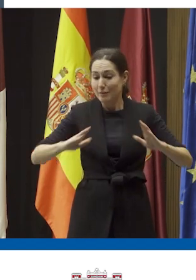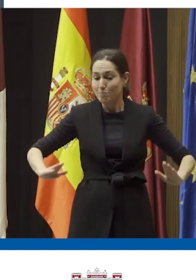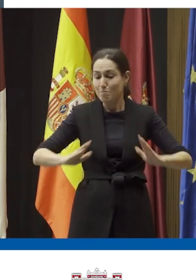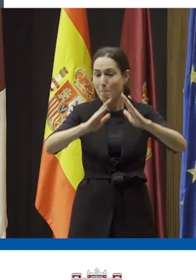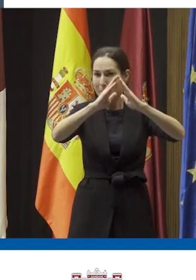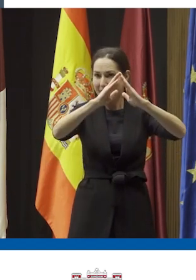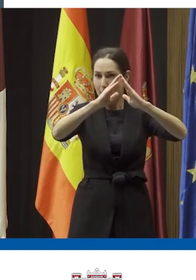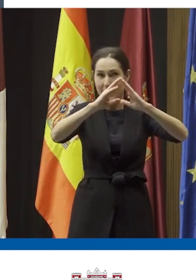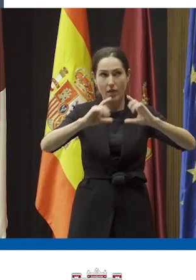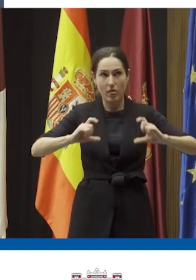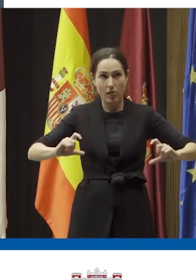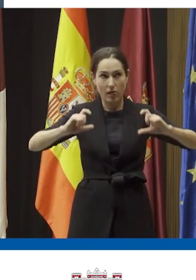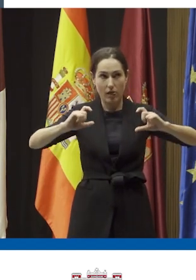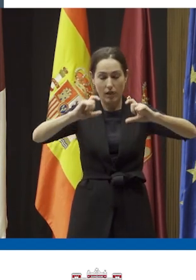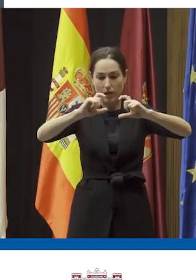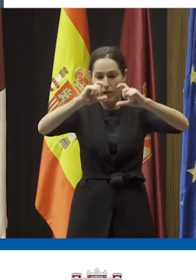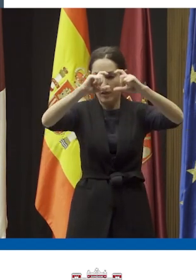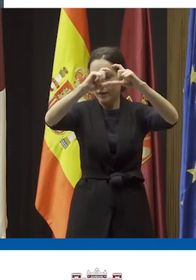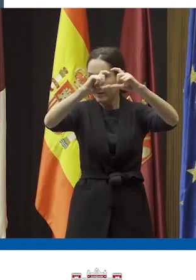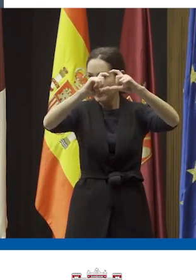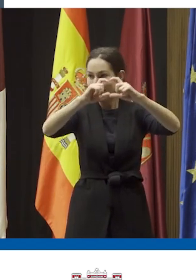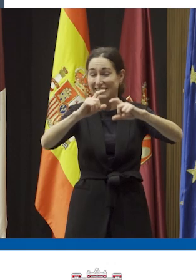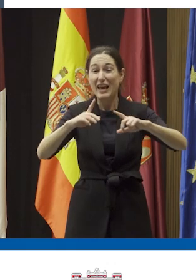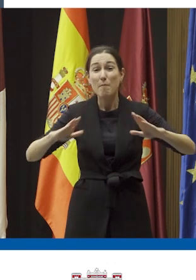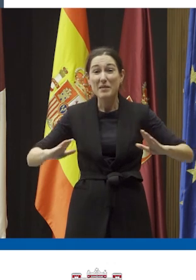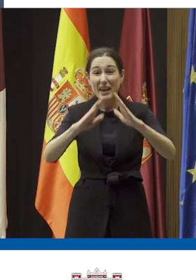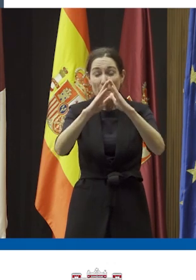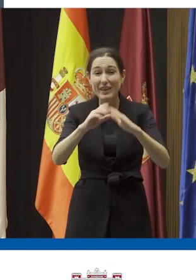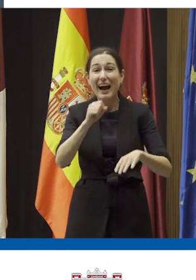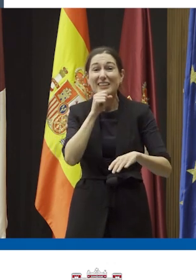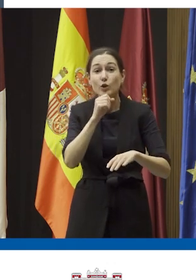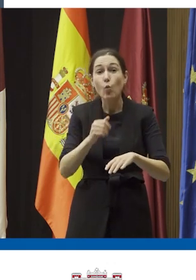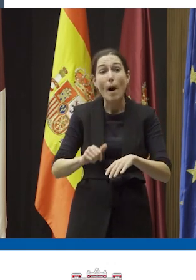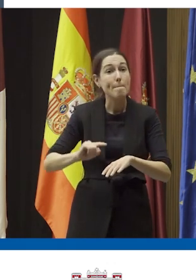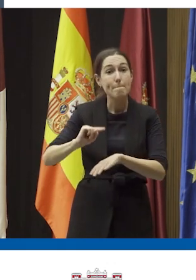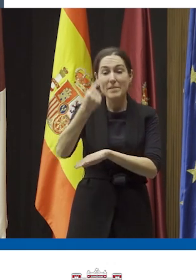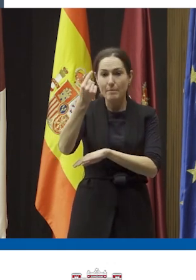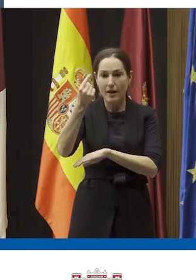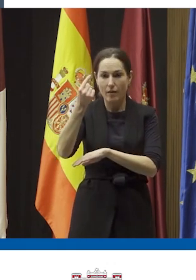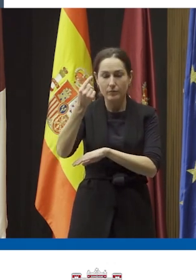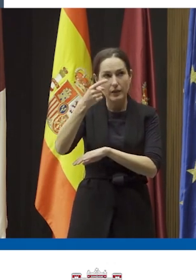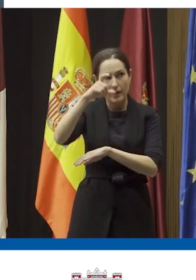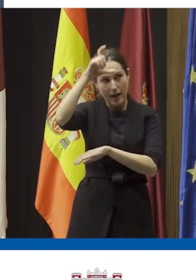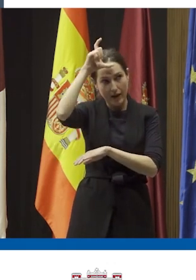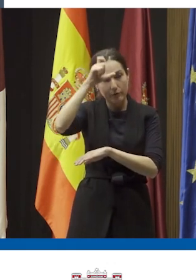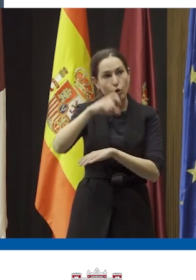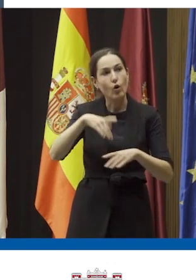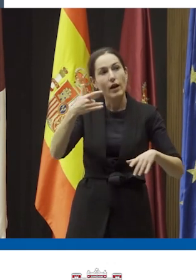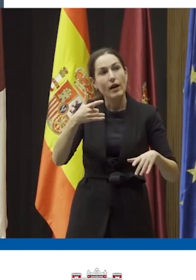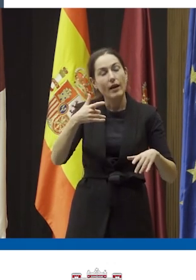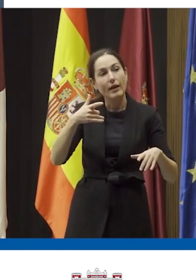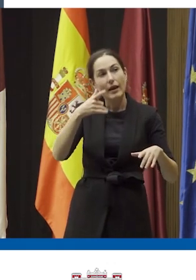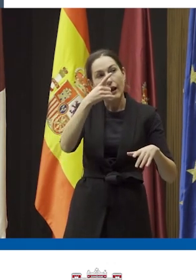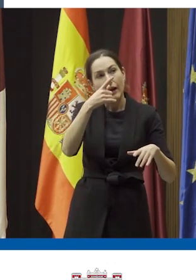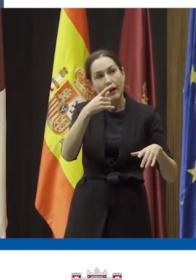es una auténtica maravilla, es la pirámide más antigua de Egipto, que data del antiguo imperio, del Egipto antiguo. Y